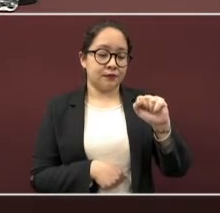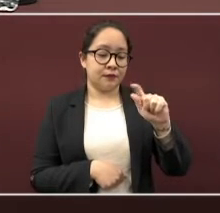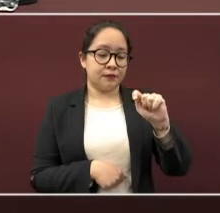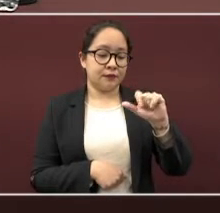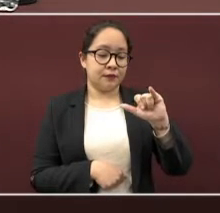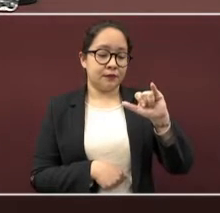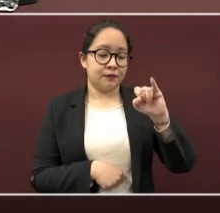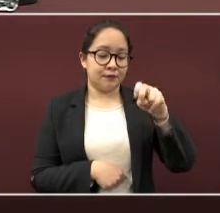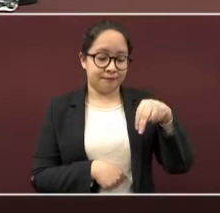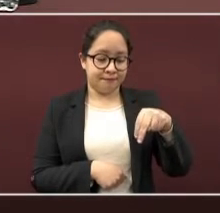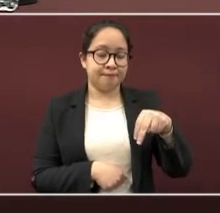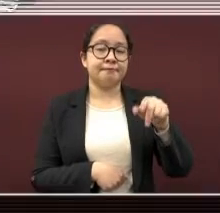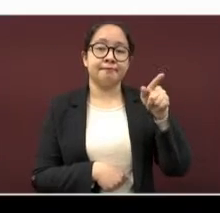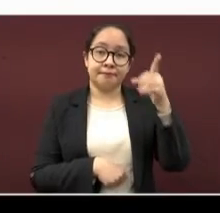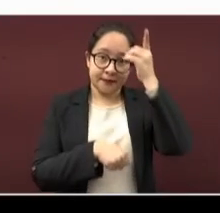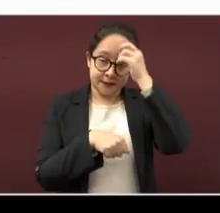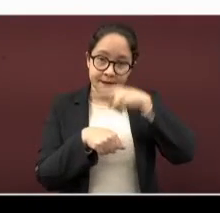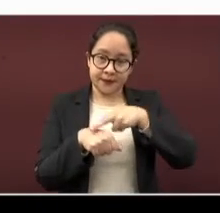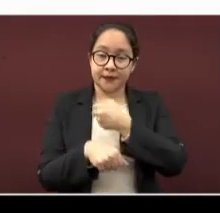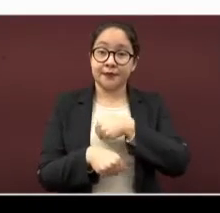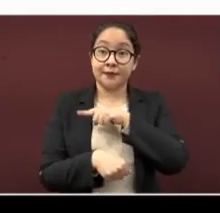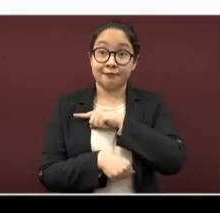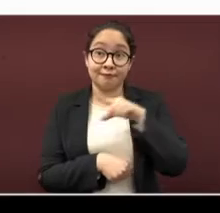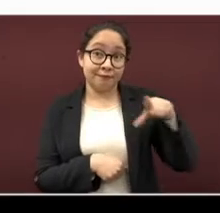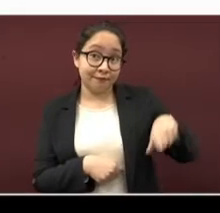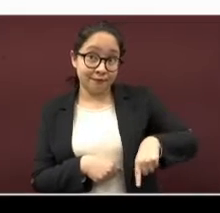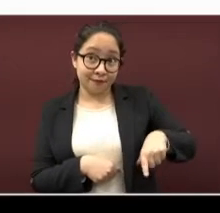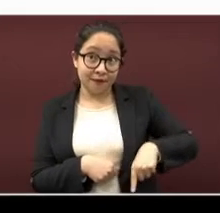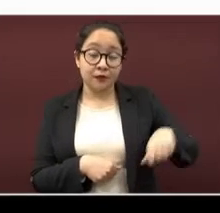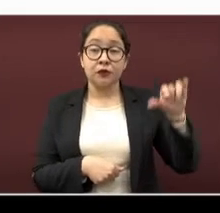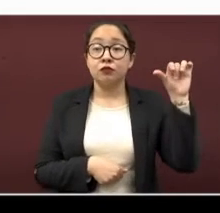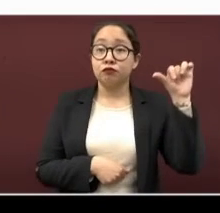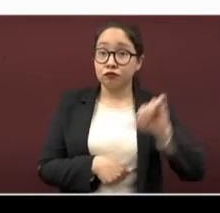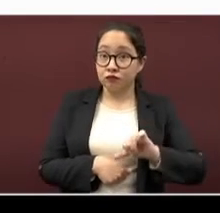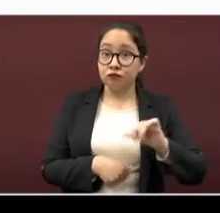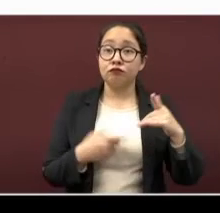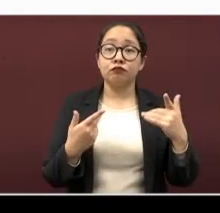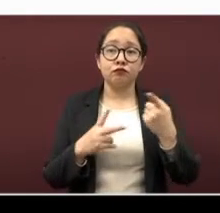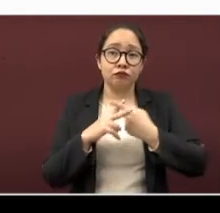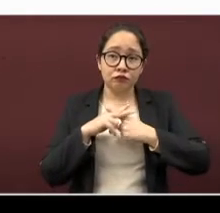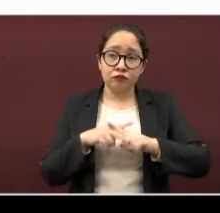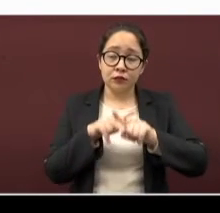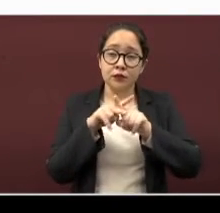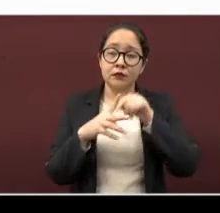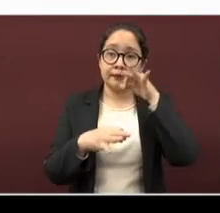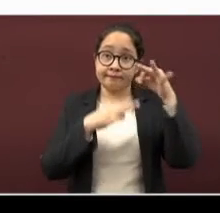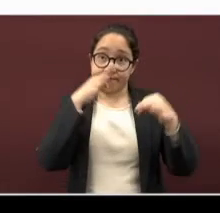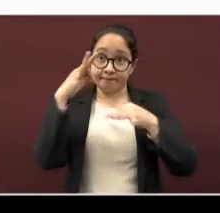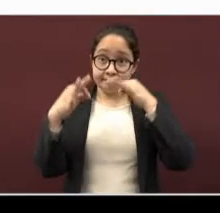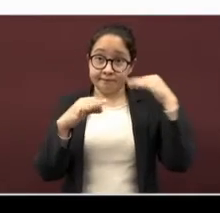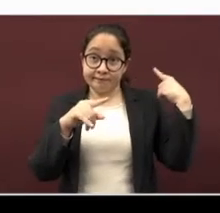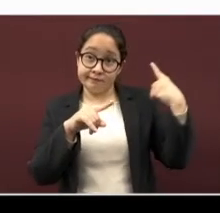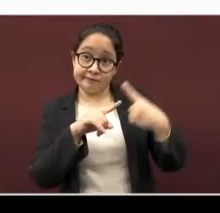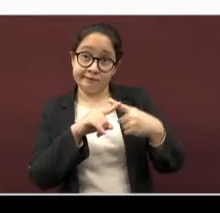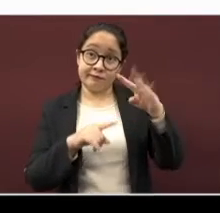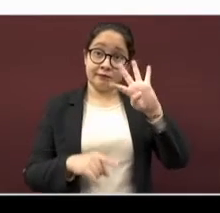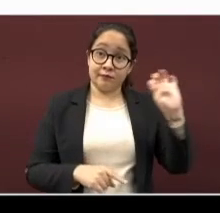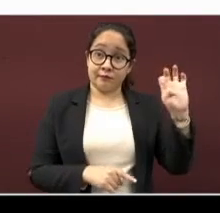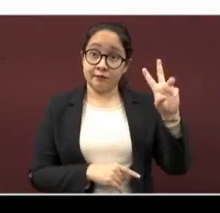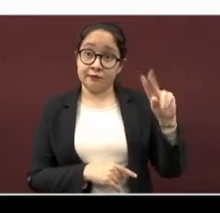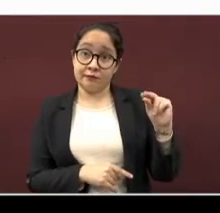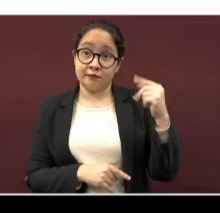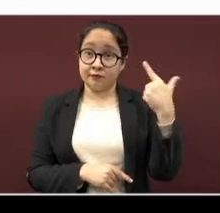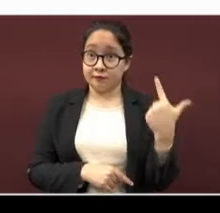salud pública a continuación damos comienzo con el informe número 487